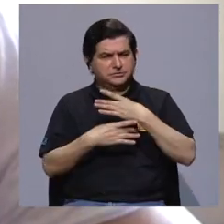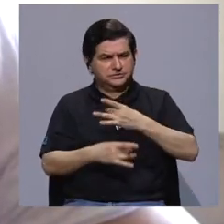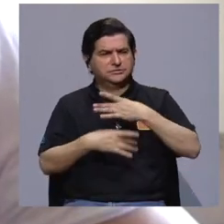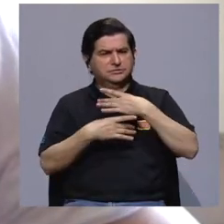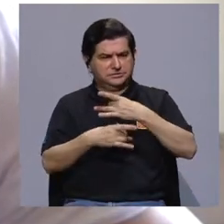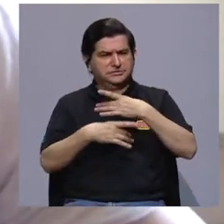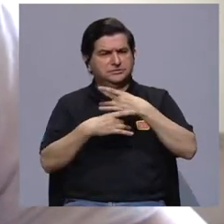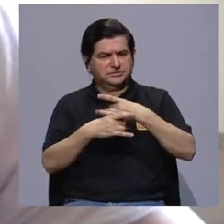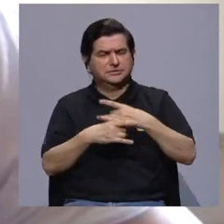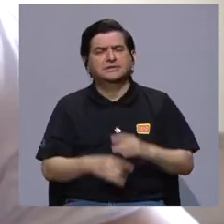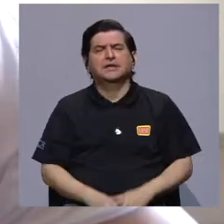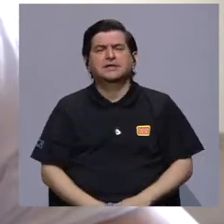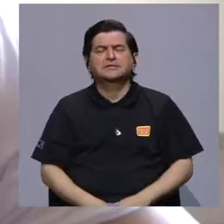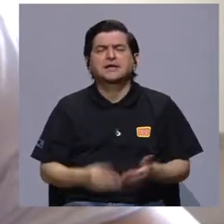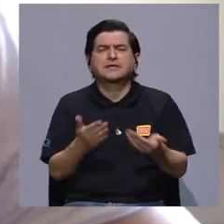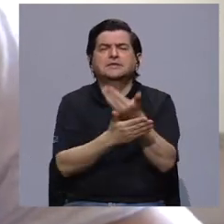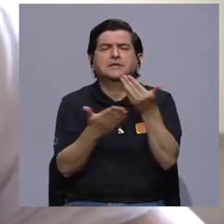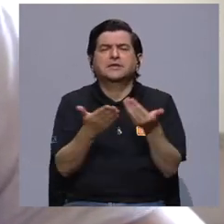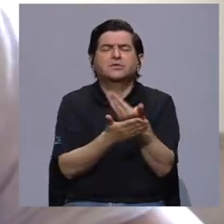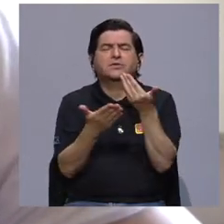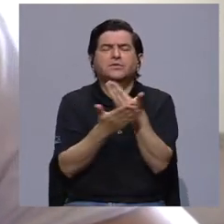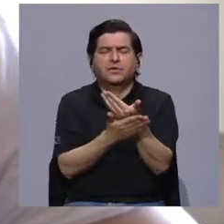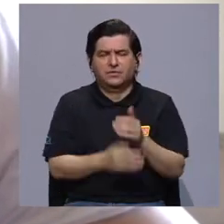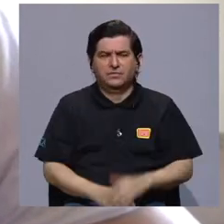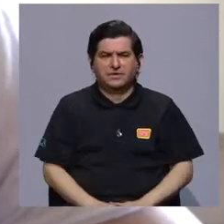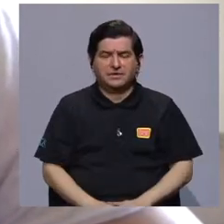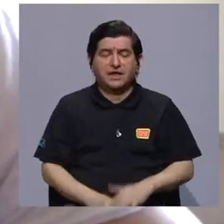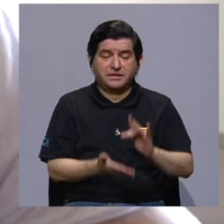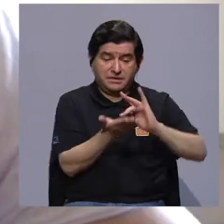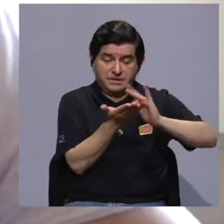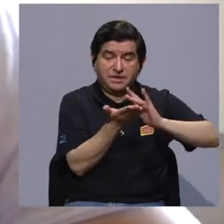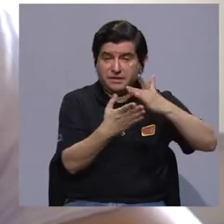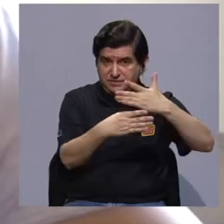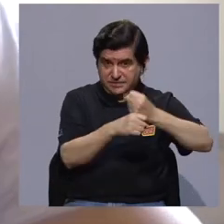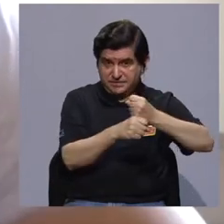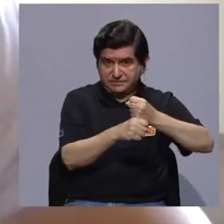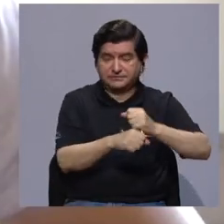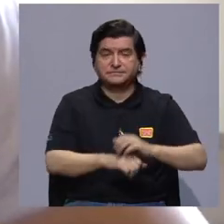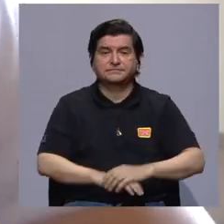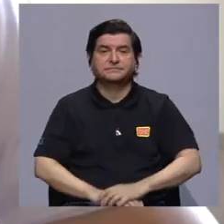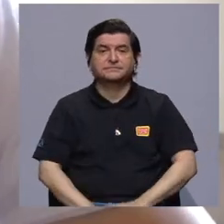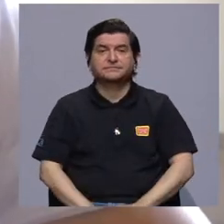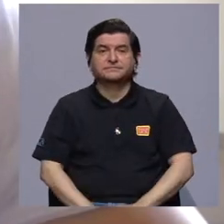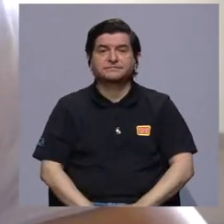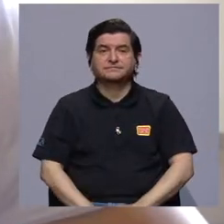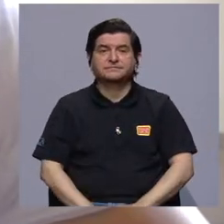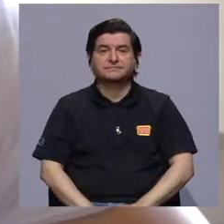muy interesantes de innovación en medicamentos.